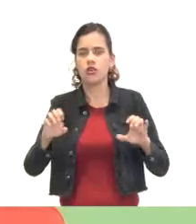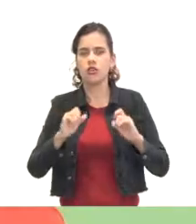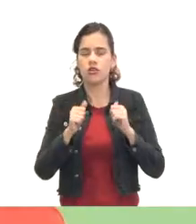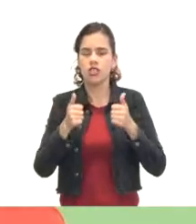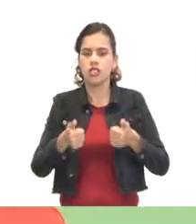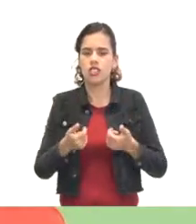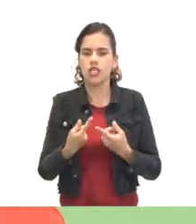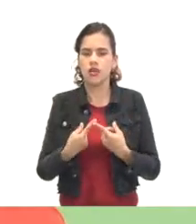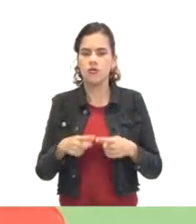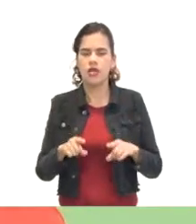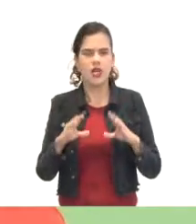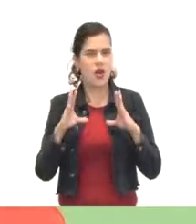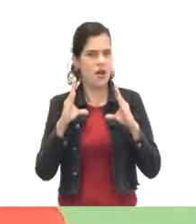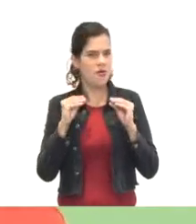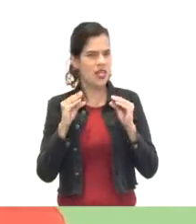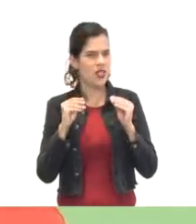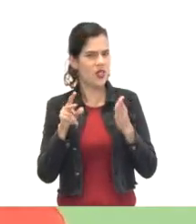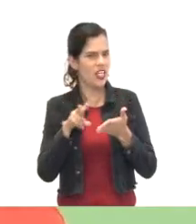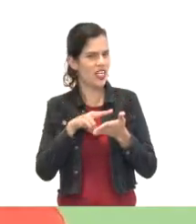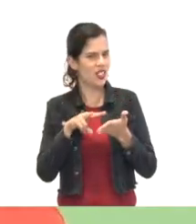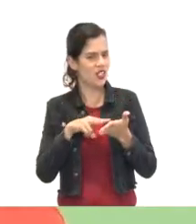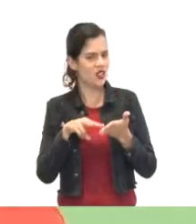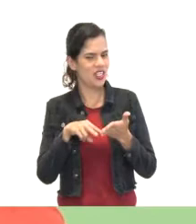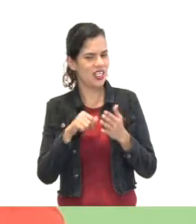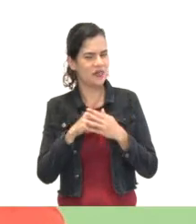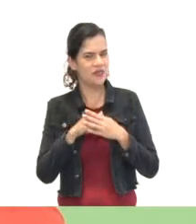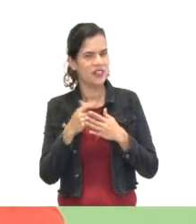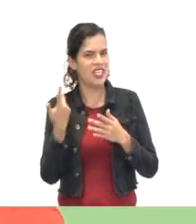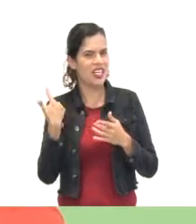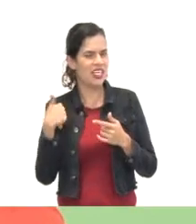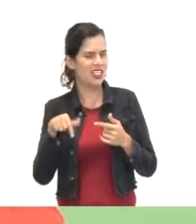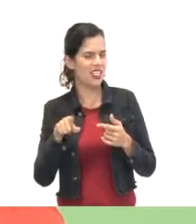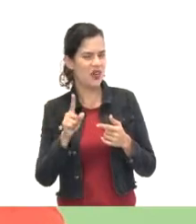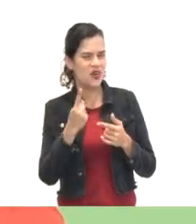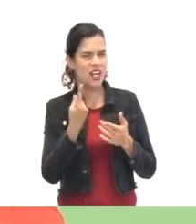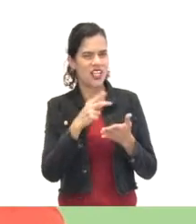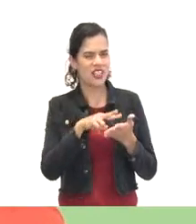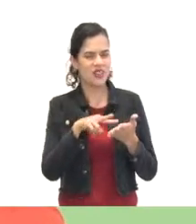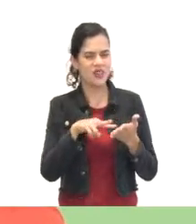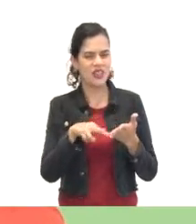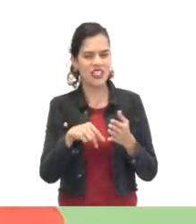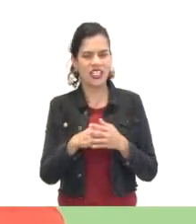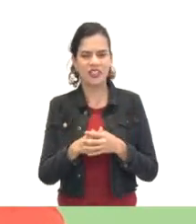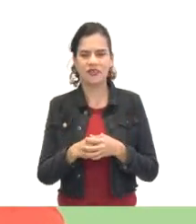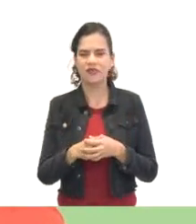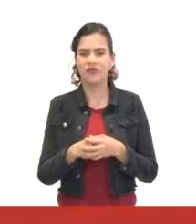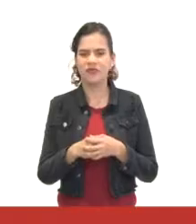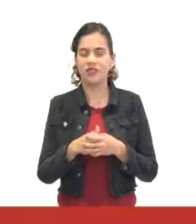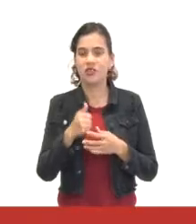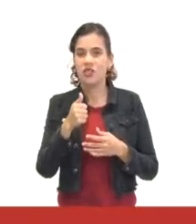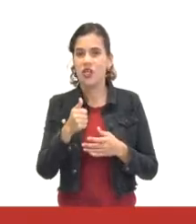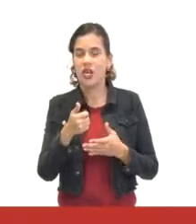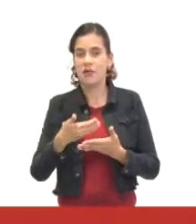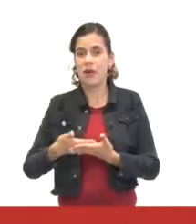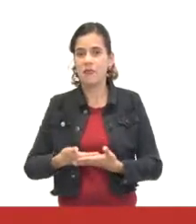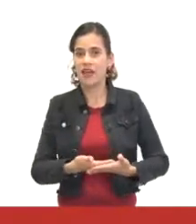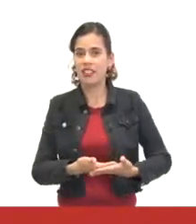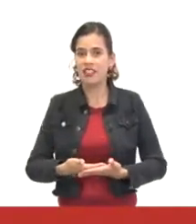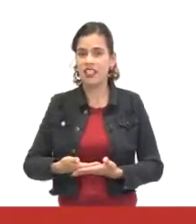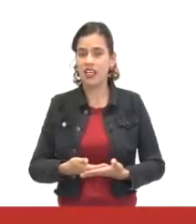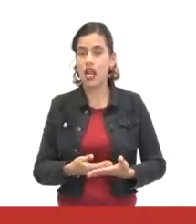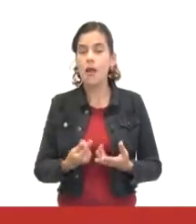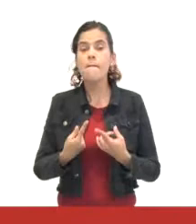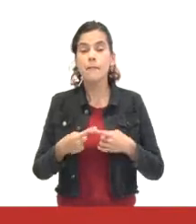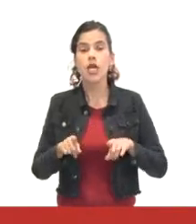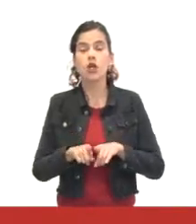inicial. Pero hablando de lectura, les tengo una lectura propicia para la etapa maternal,